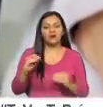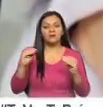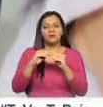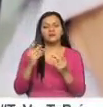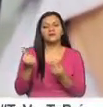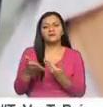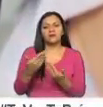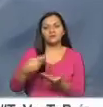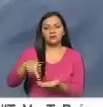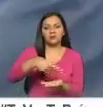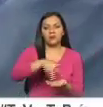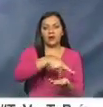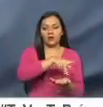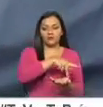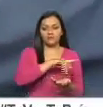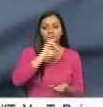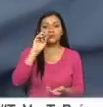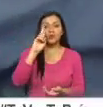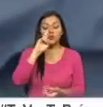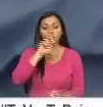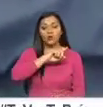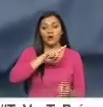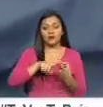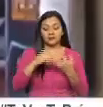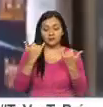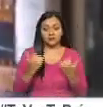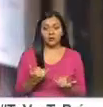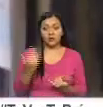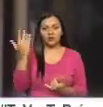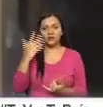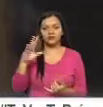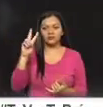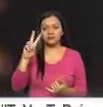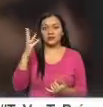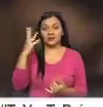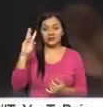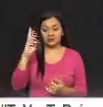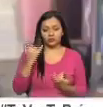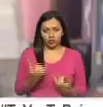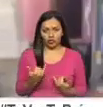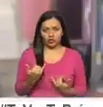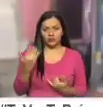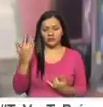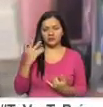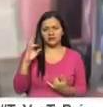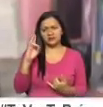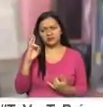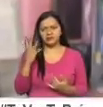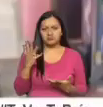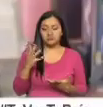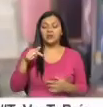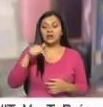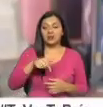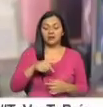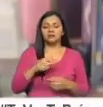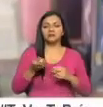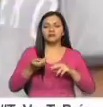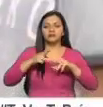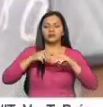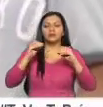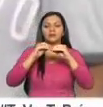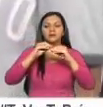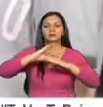pagos. Desde el mes de junio hasta lo que va de agosto de 2016, se registran un incremento en el número de cuentas de